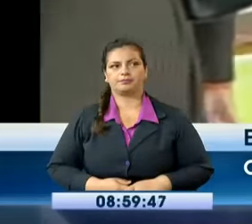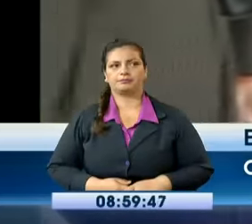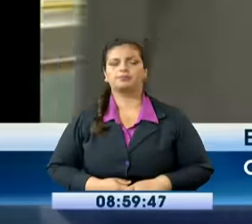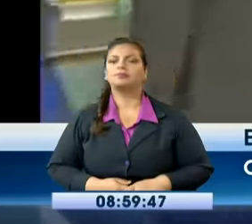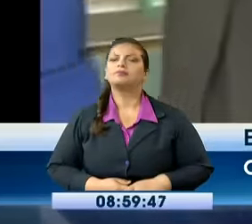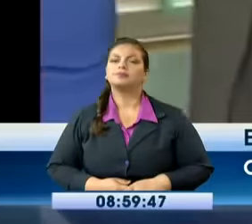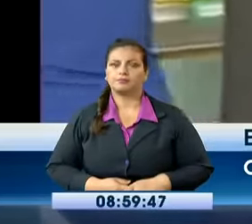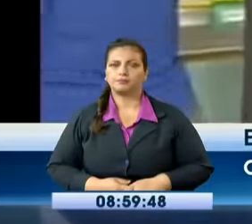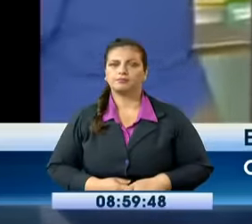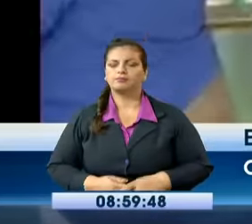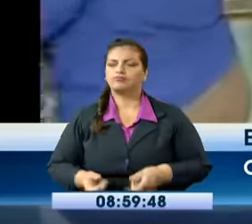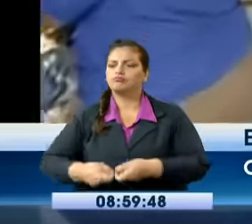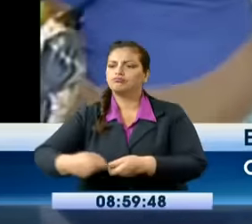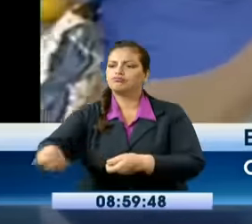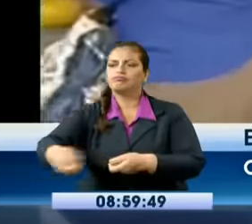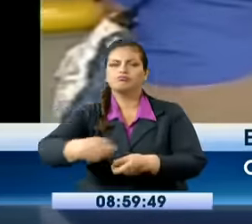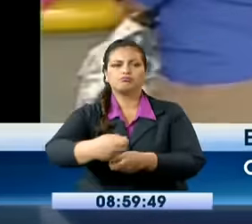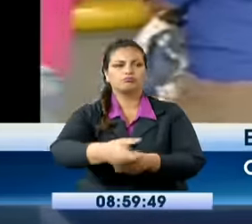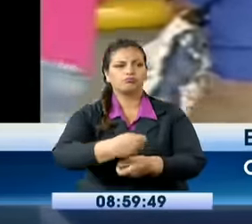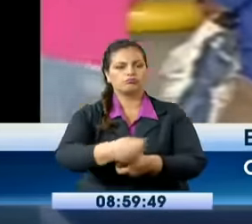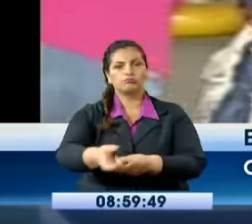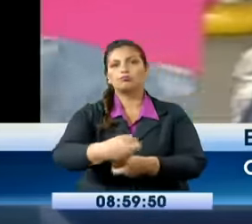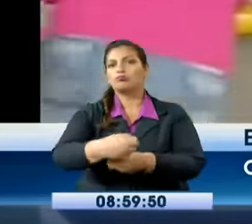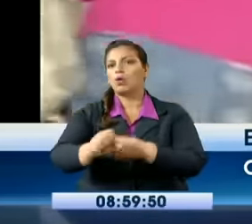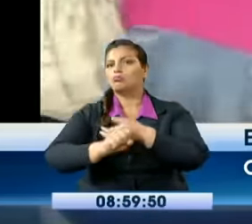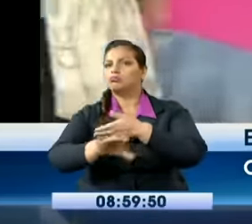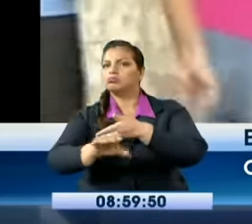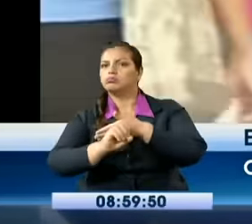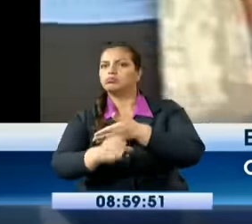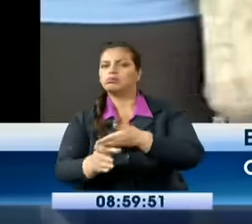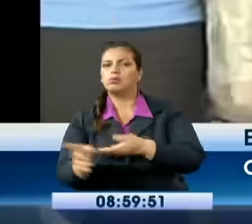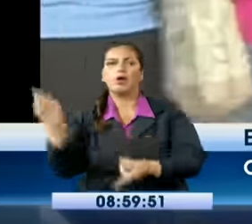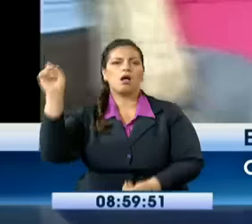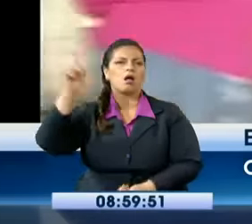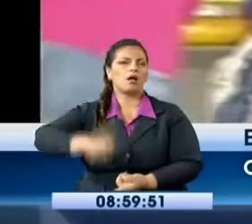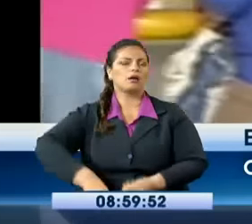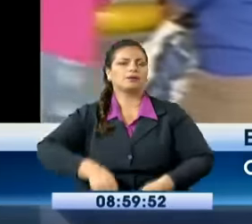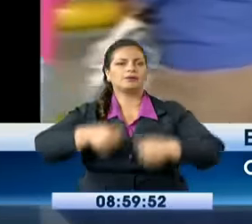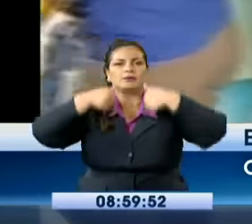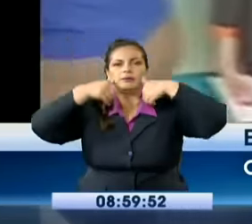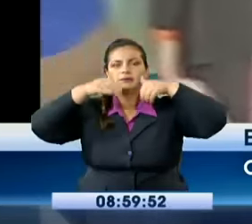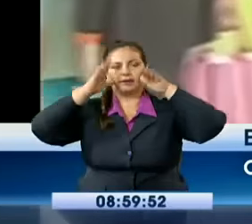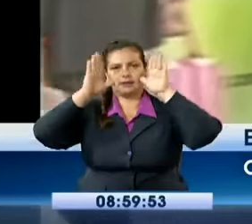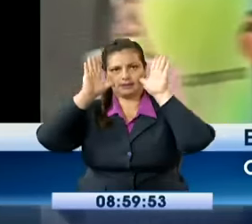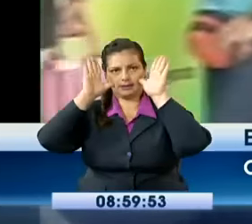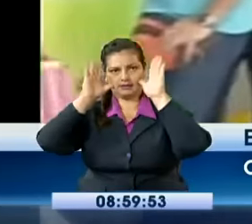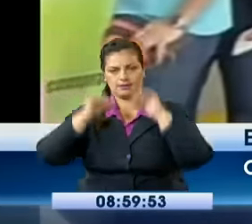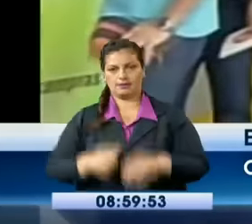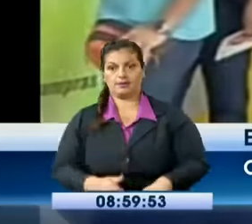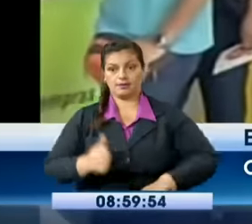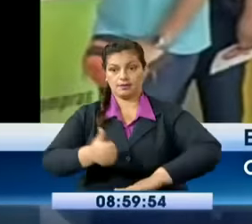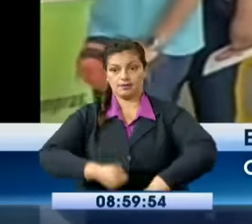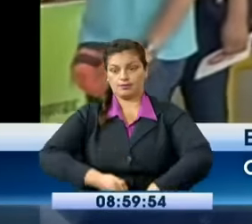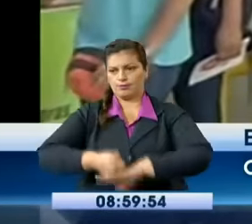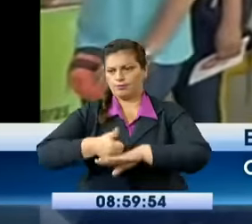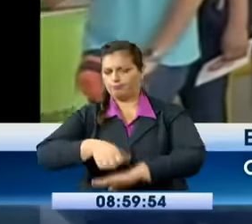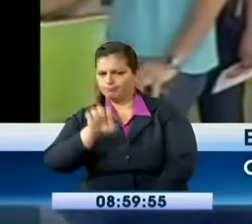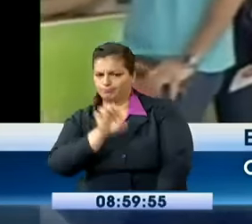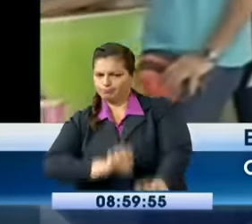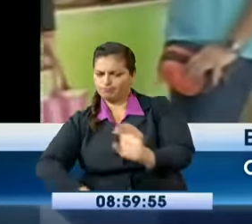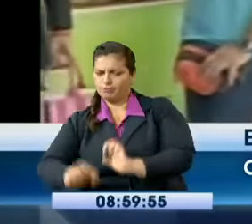se va a extender más o menos hasta el mes de diciembre. Se va a evaluar la primera parte de este proyecto y luego se espera también contar